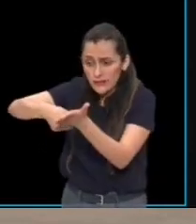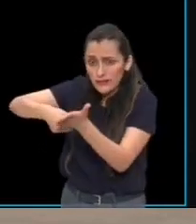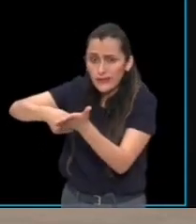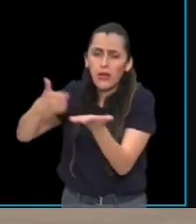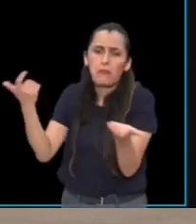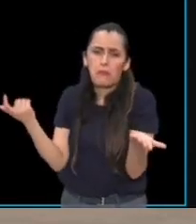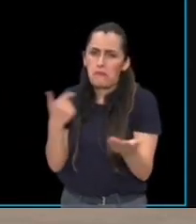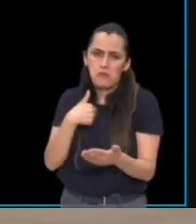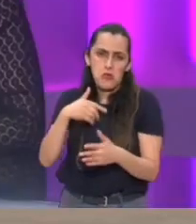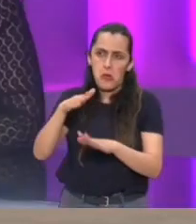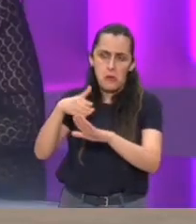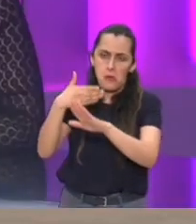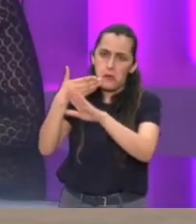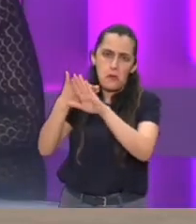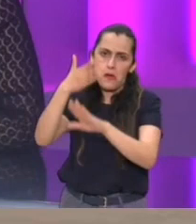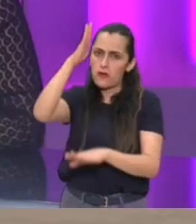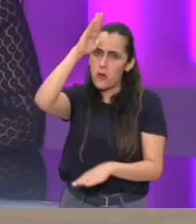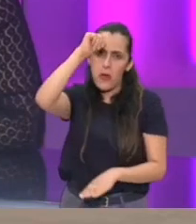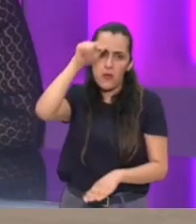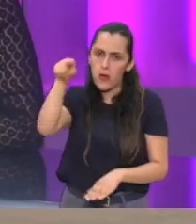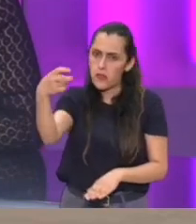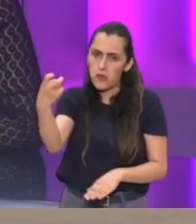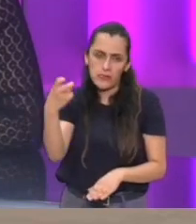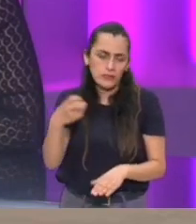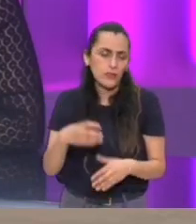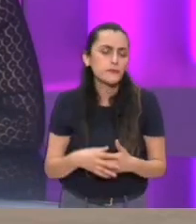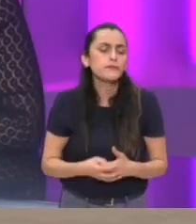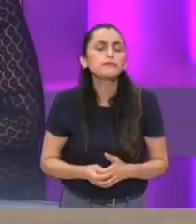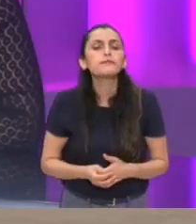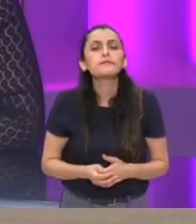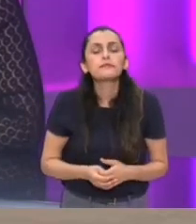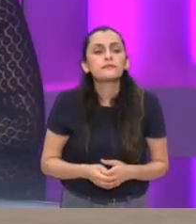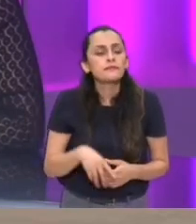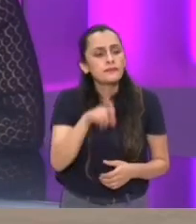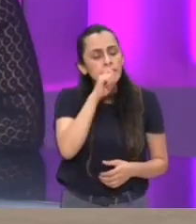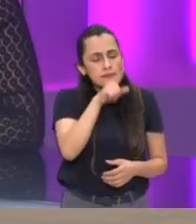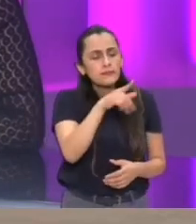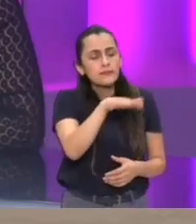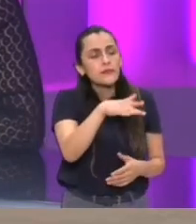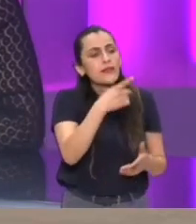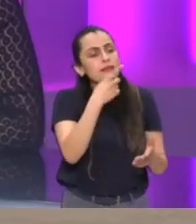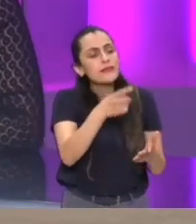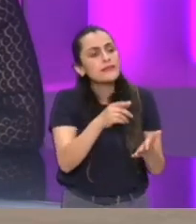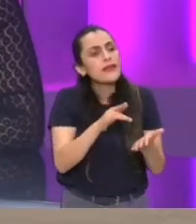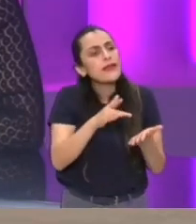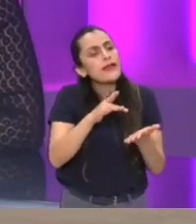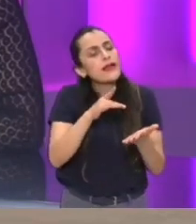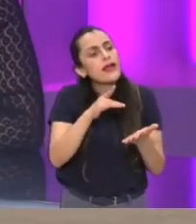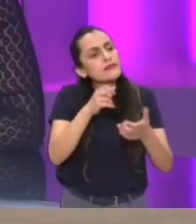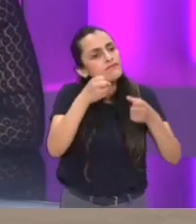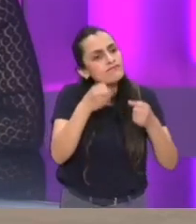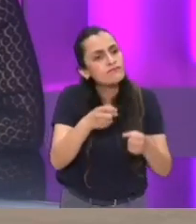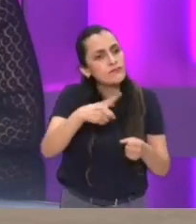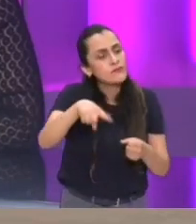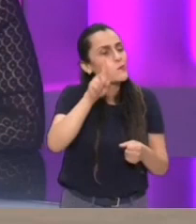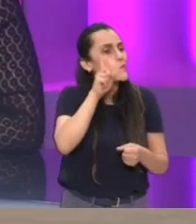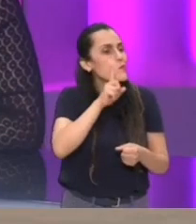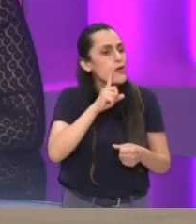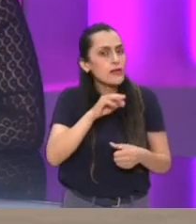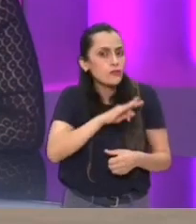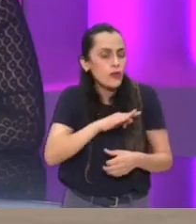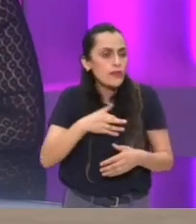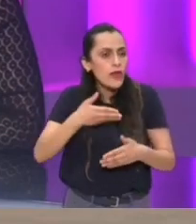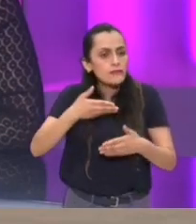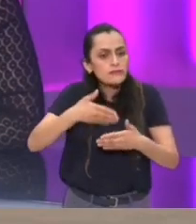en contra de esa propuesta. Gracias. Para seguir en su plataforma, dicen también garantizar el pleno ejercicio de los derechos sexuales y reproductivos de las mujeres que le permitan